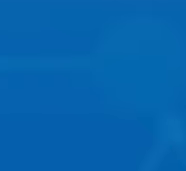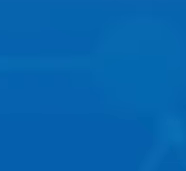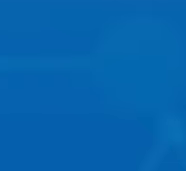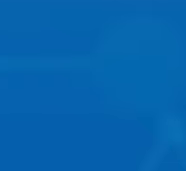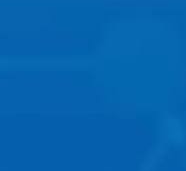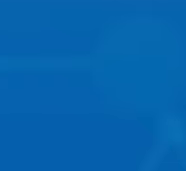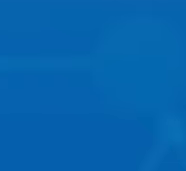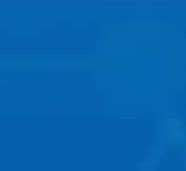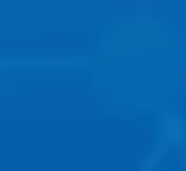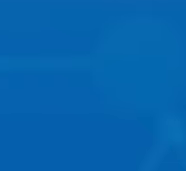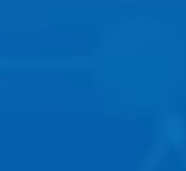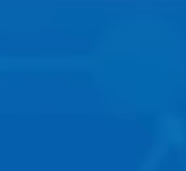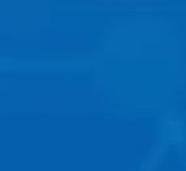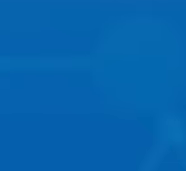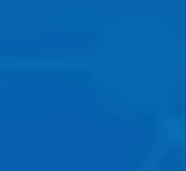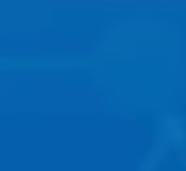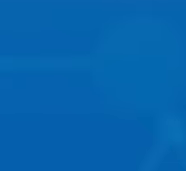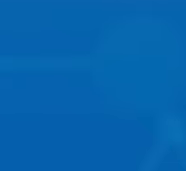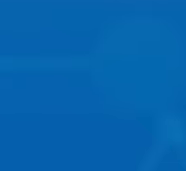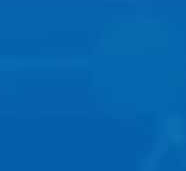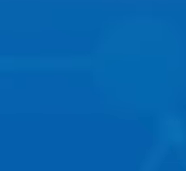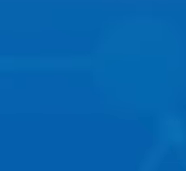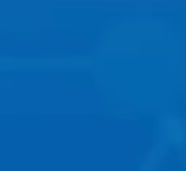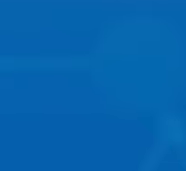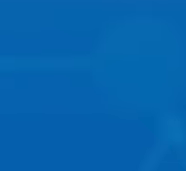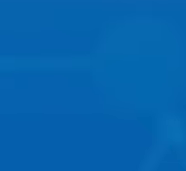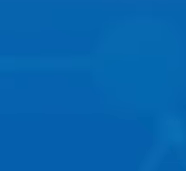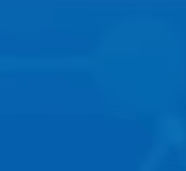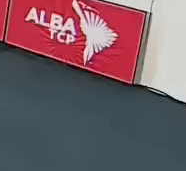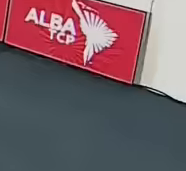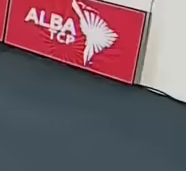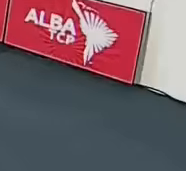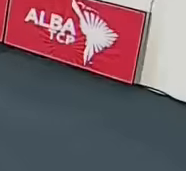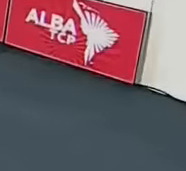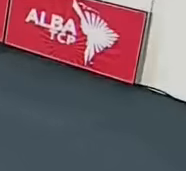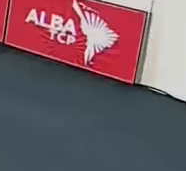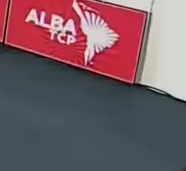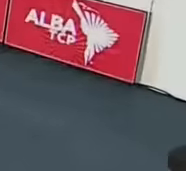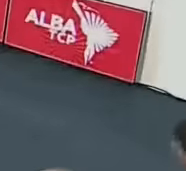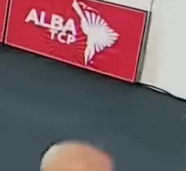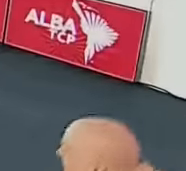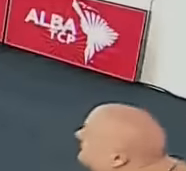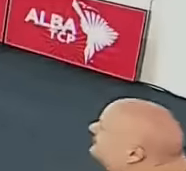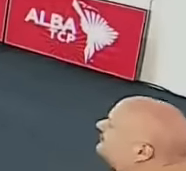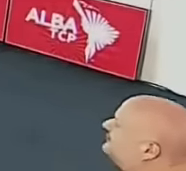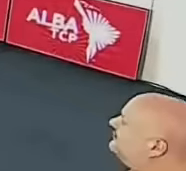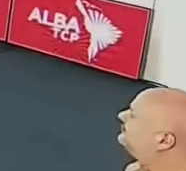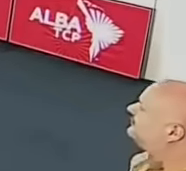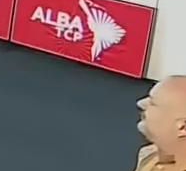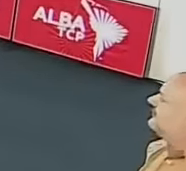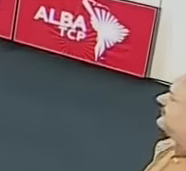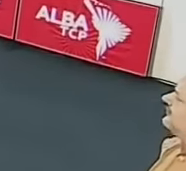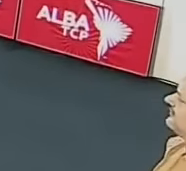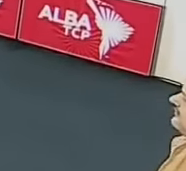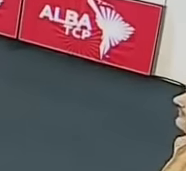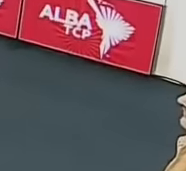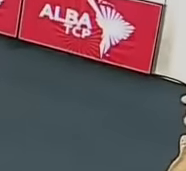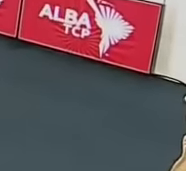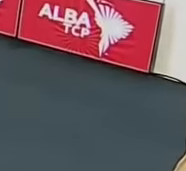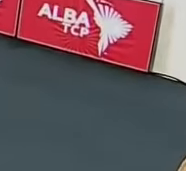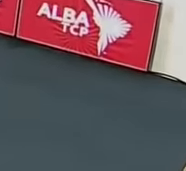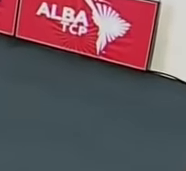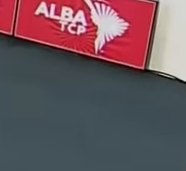Venceremos. Nos vemos. Gracias, muchas gracias. De esta manera culmina esta